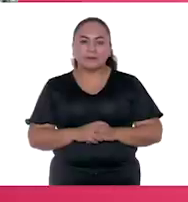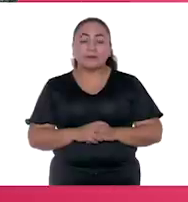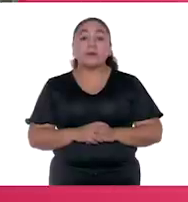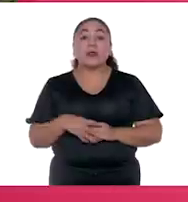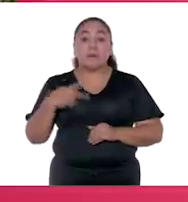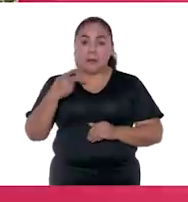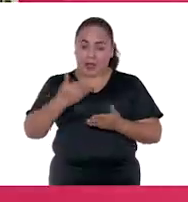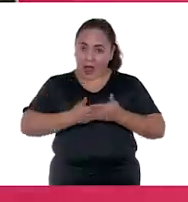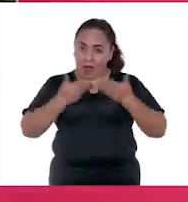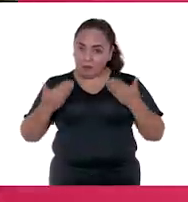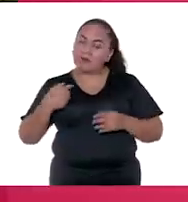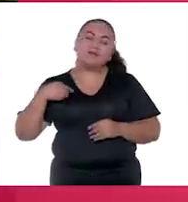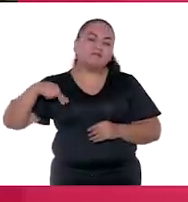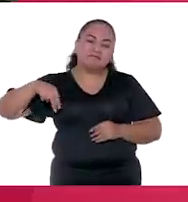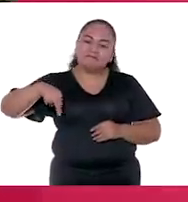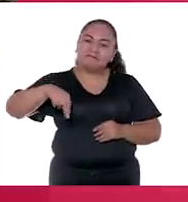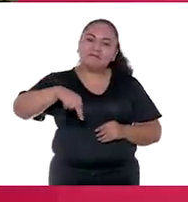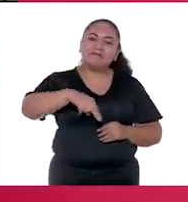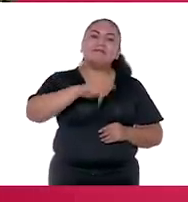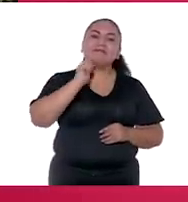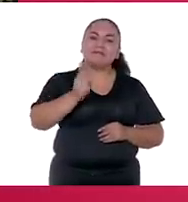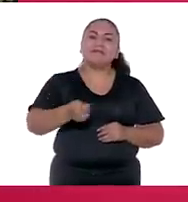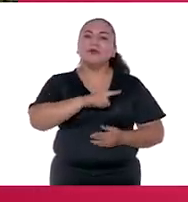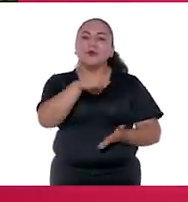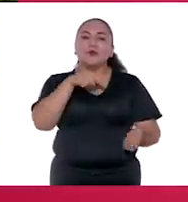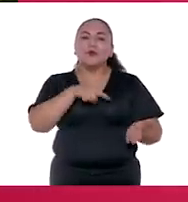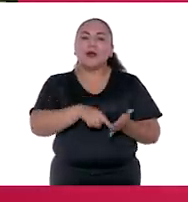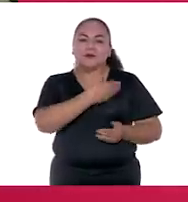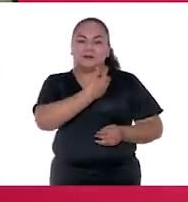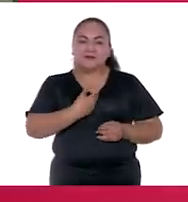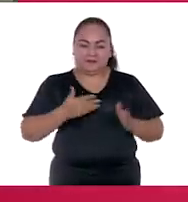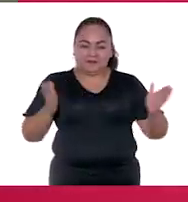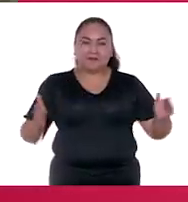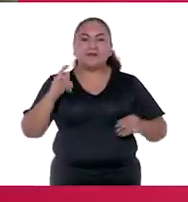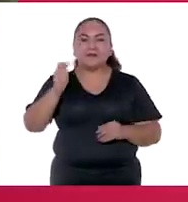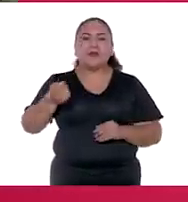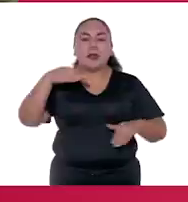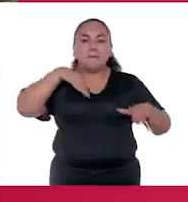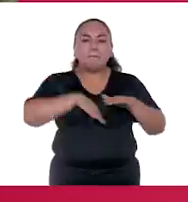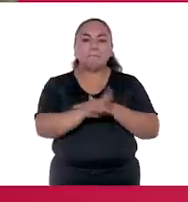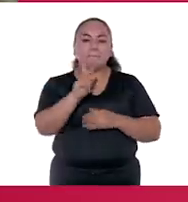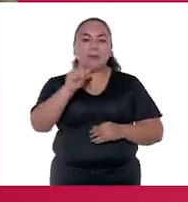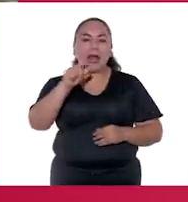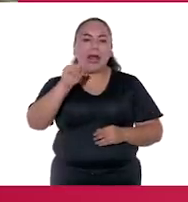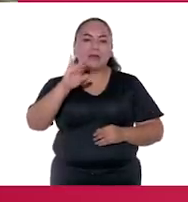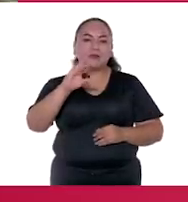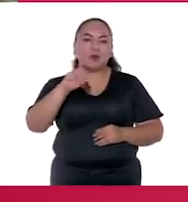Pero ahora me voy al Palacio Municipal para encontrarme con quien será mi guía el resto del viaje.